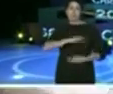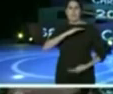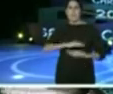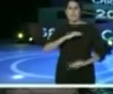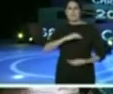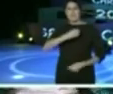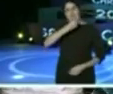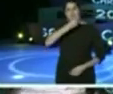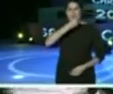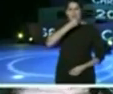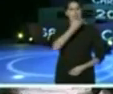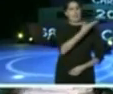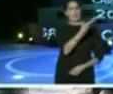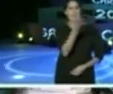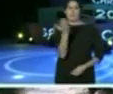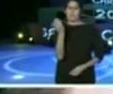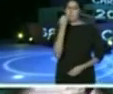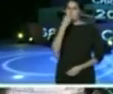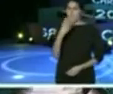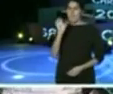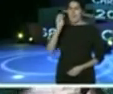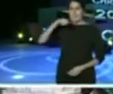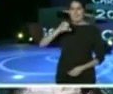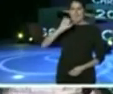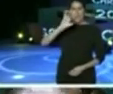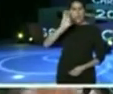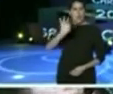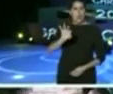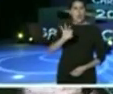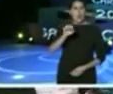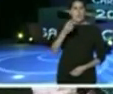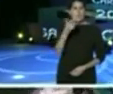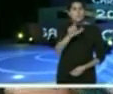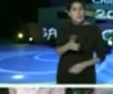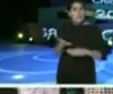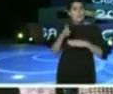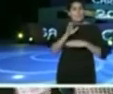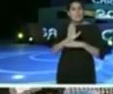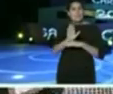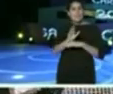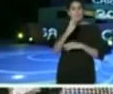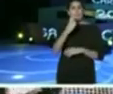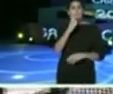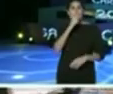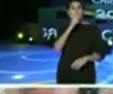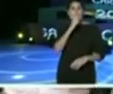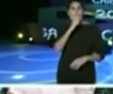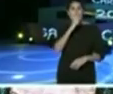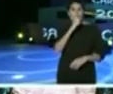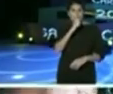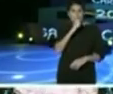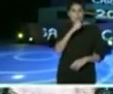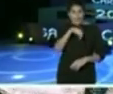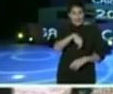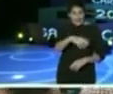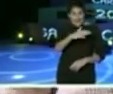micrófono delante de tanta gente. ¿Eh? Estupendo, Emilio. Por favor, ¿hay algún representante de Pitapitos? Pues si hay algún